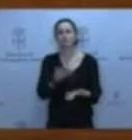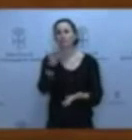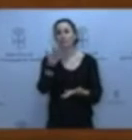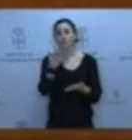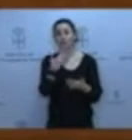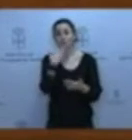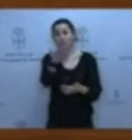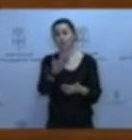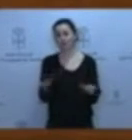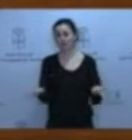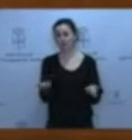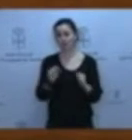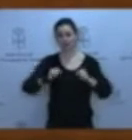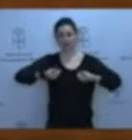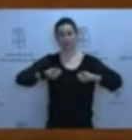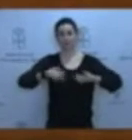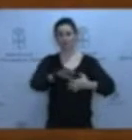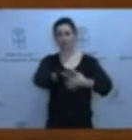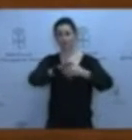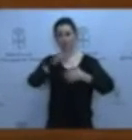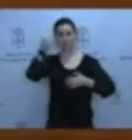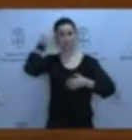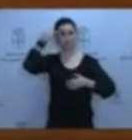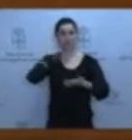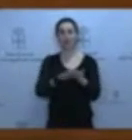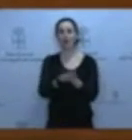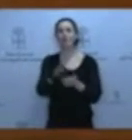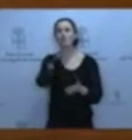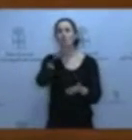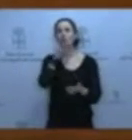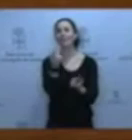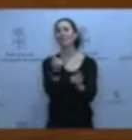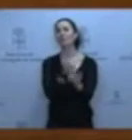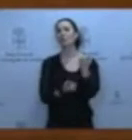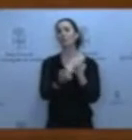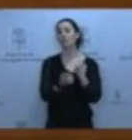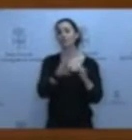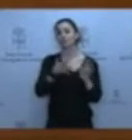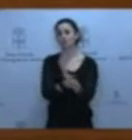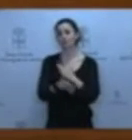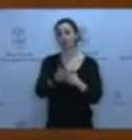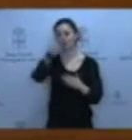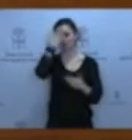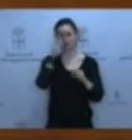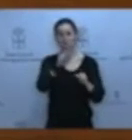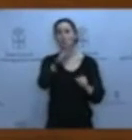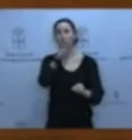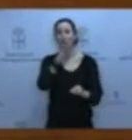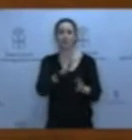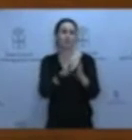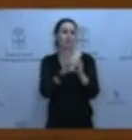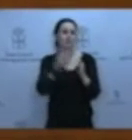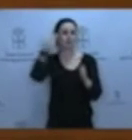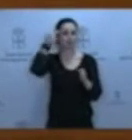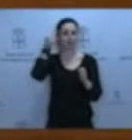total honestidad, una iniciativa sobre los suicidios que no hablase de los determinantes sociales y económicos que están en la base de los suicidios. Y eso es importante. No